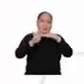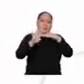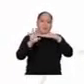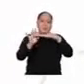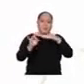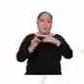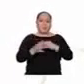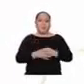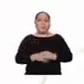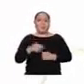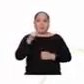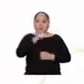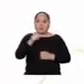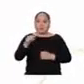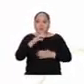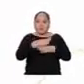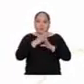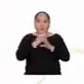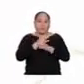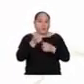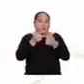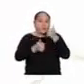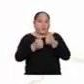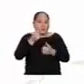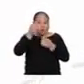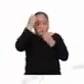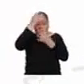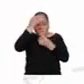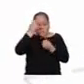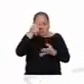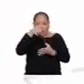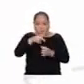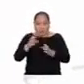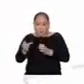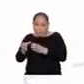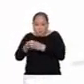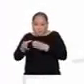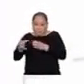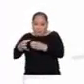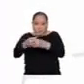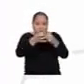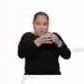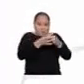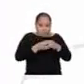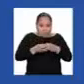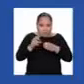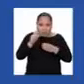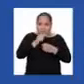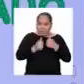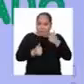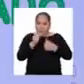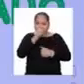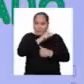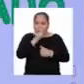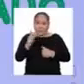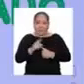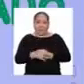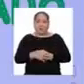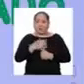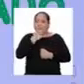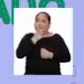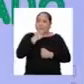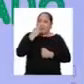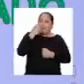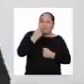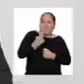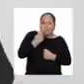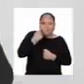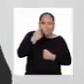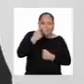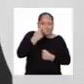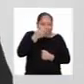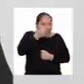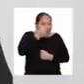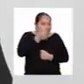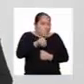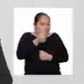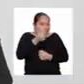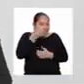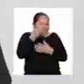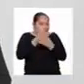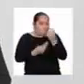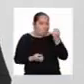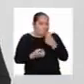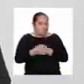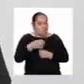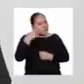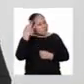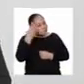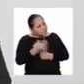En este caso, ¿cuál de los datos debería agruparse y cuáles no? Pues ambos. ¿Estás